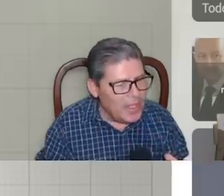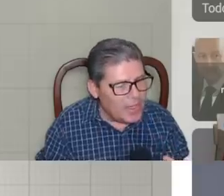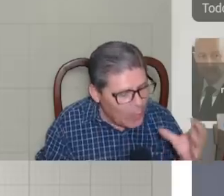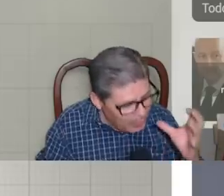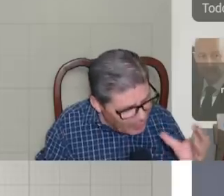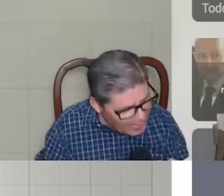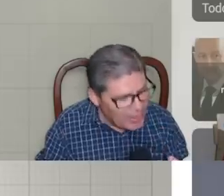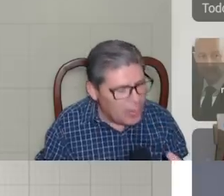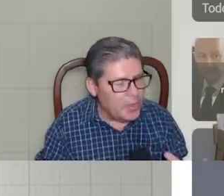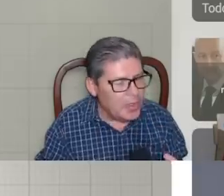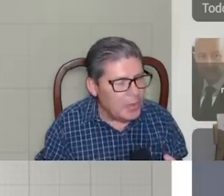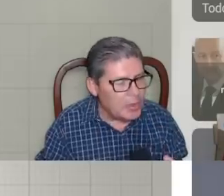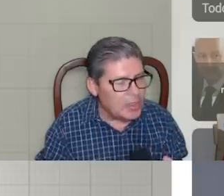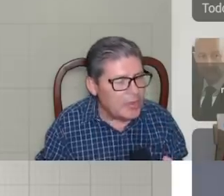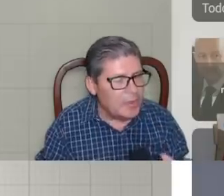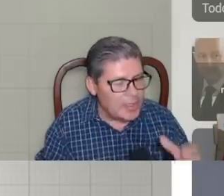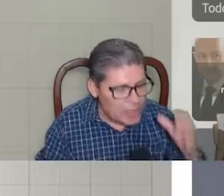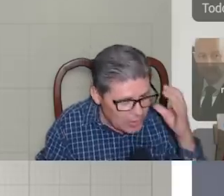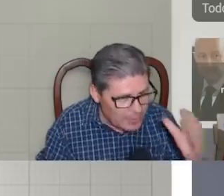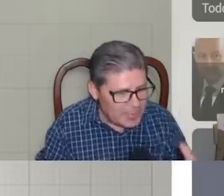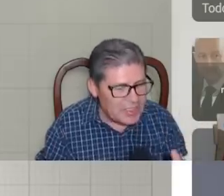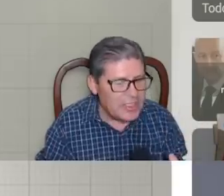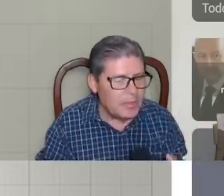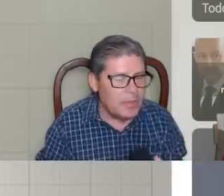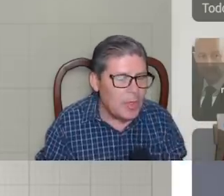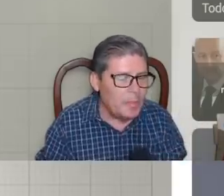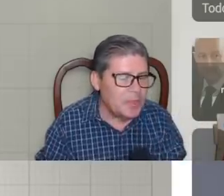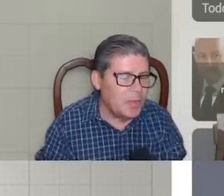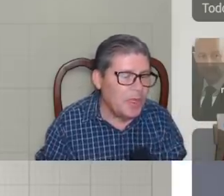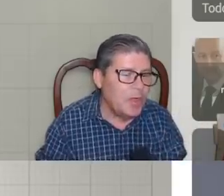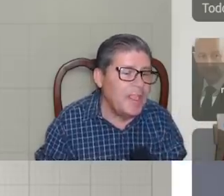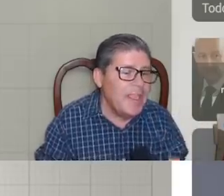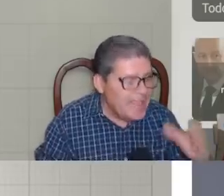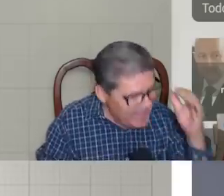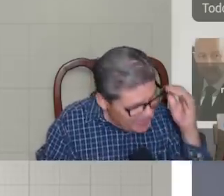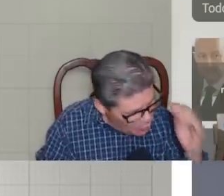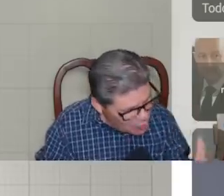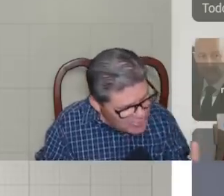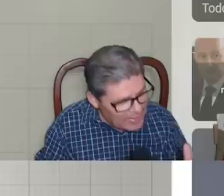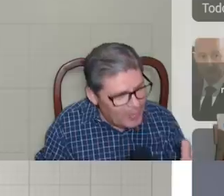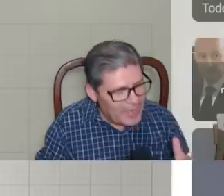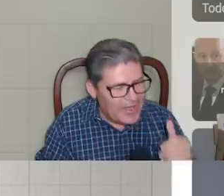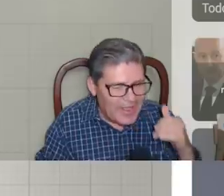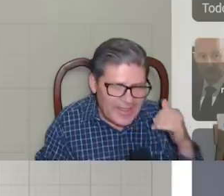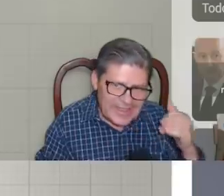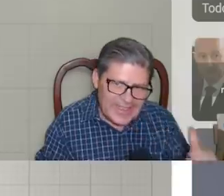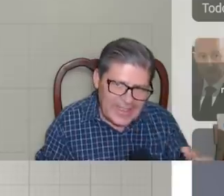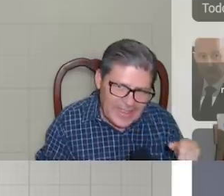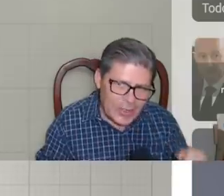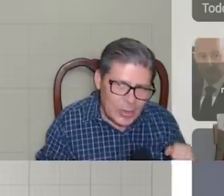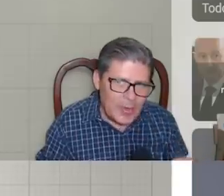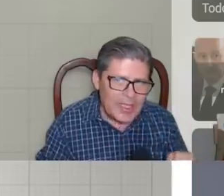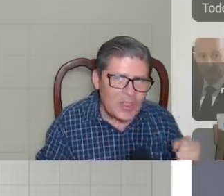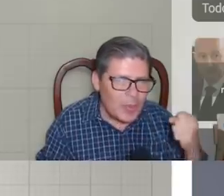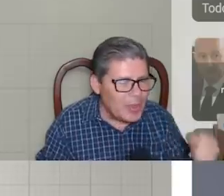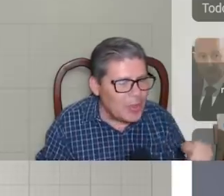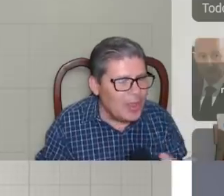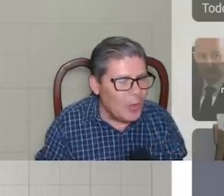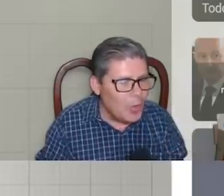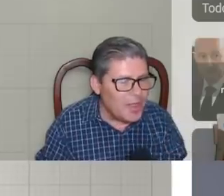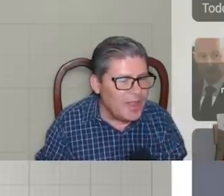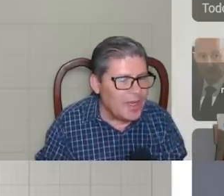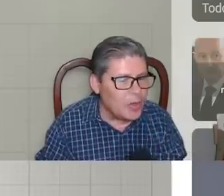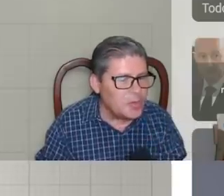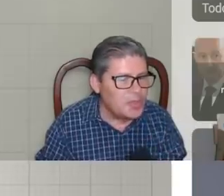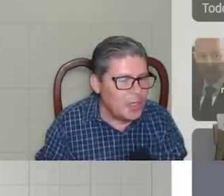del gobierno, habla mal del gobierno de la Cuarta Transformación, del presidente Andrés Manuel López Obrador, y busca la manera de seguir todavía chupando de